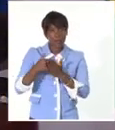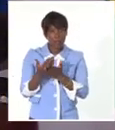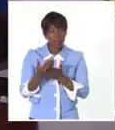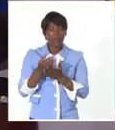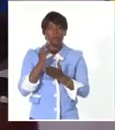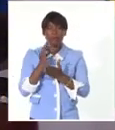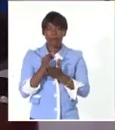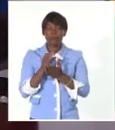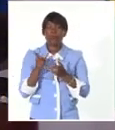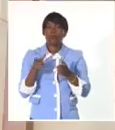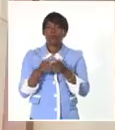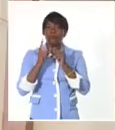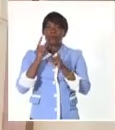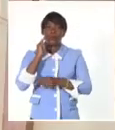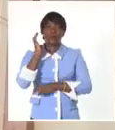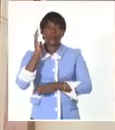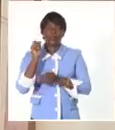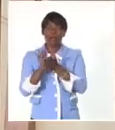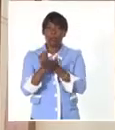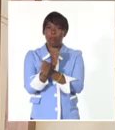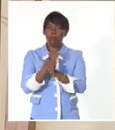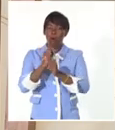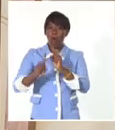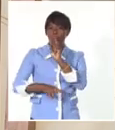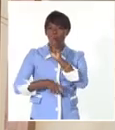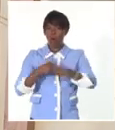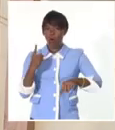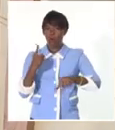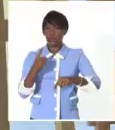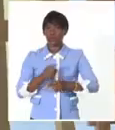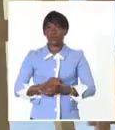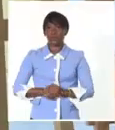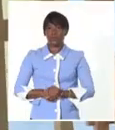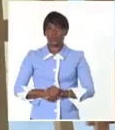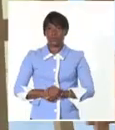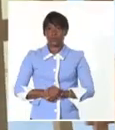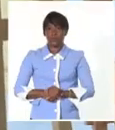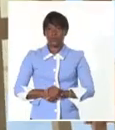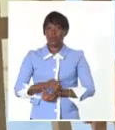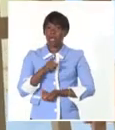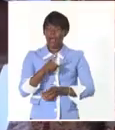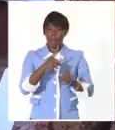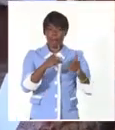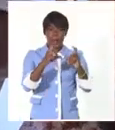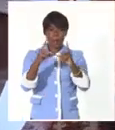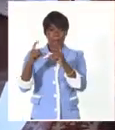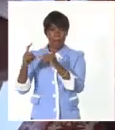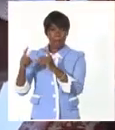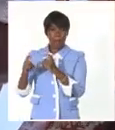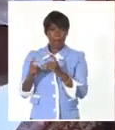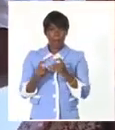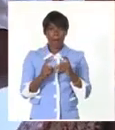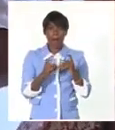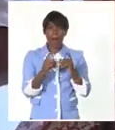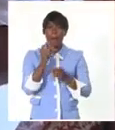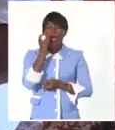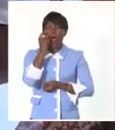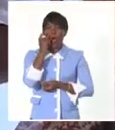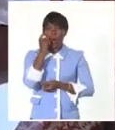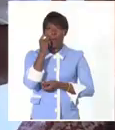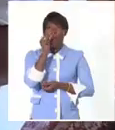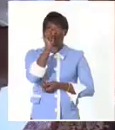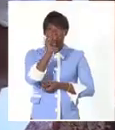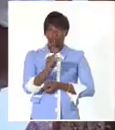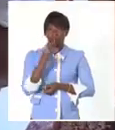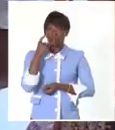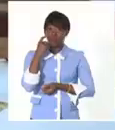CARICOM-Cuba contra el terrorismo. En la conmemoración fue presentada la expo fotográfica del fotoreportero Ismael Francisco de Cuba